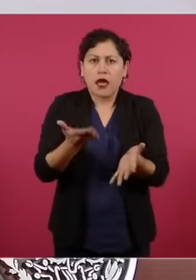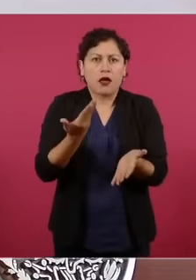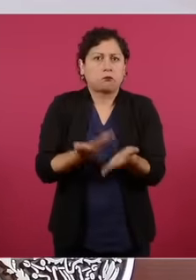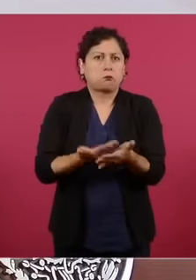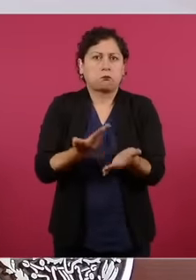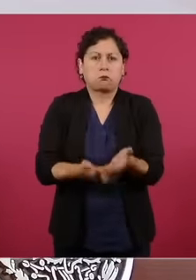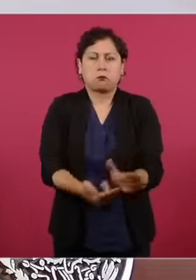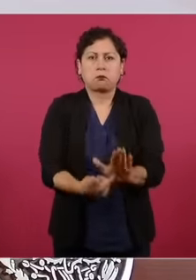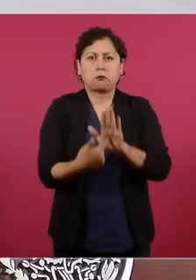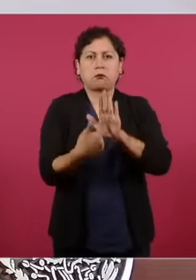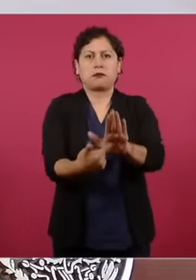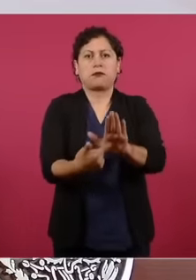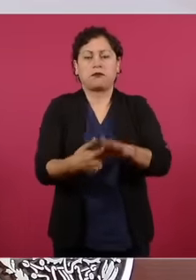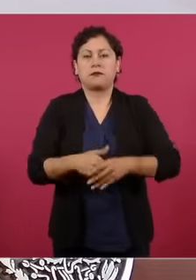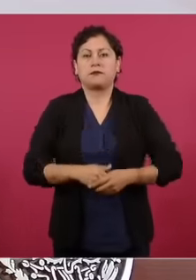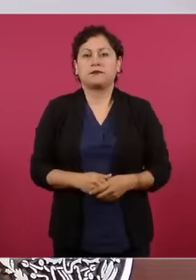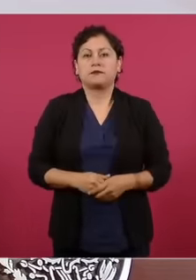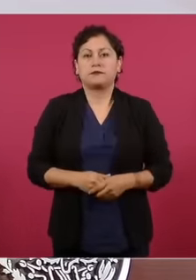y